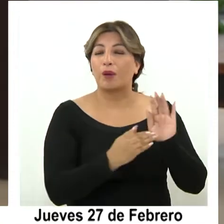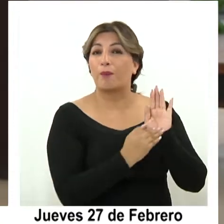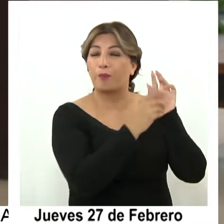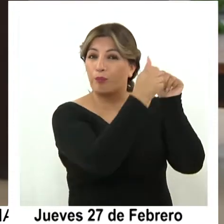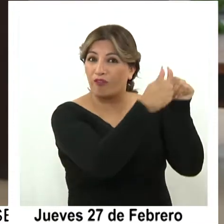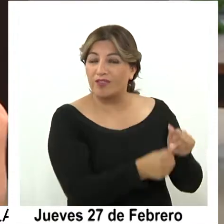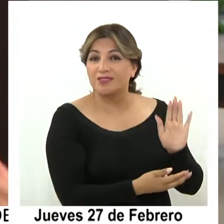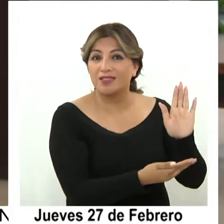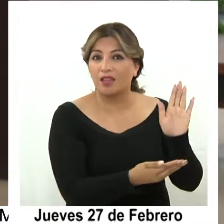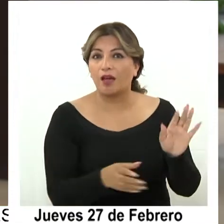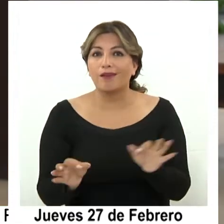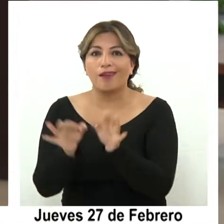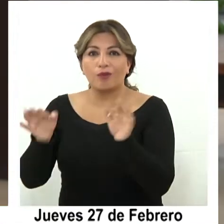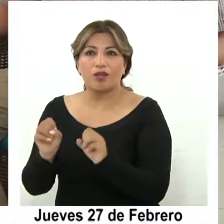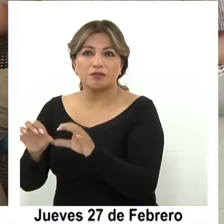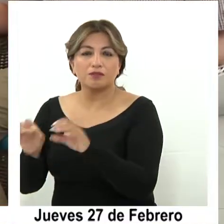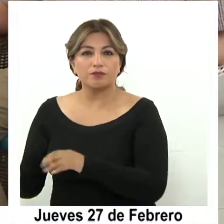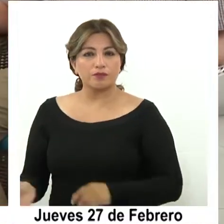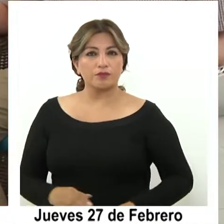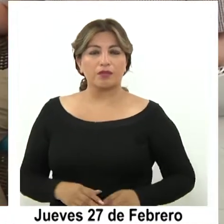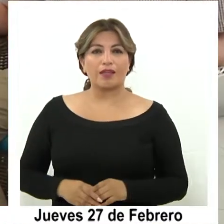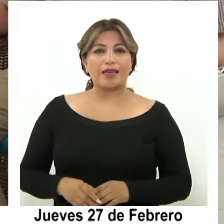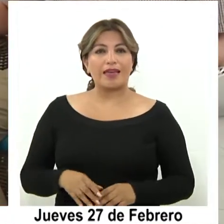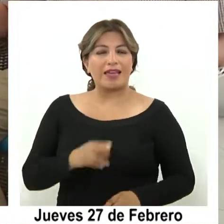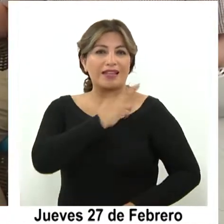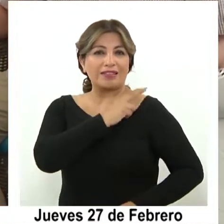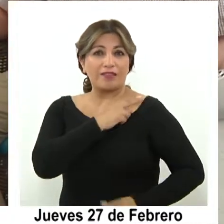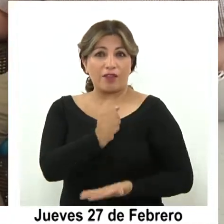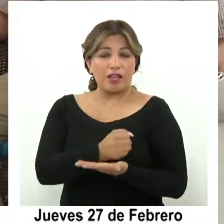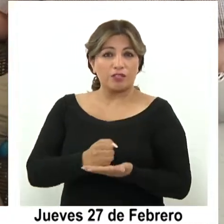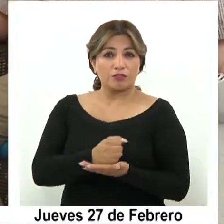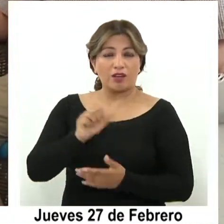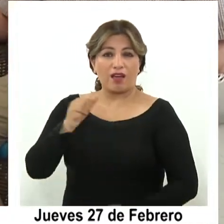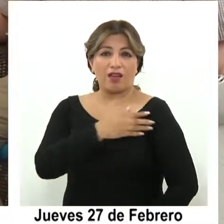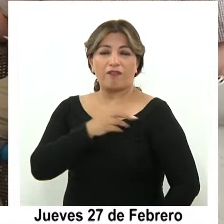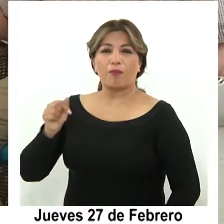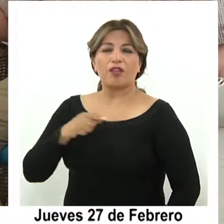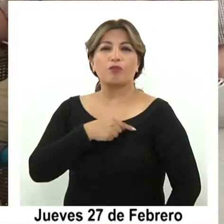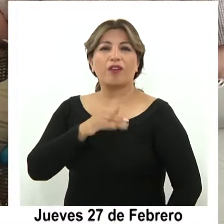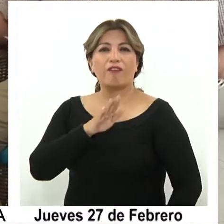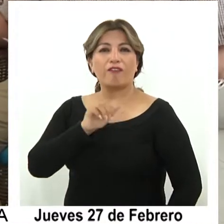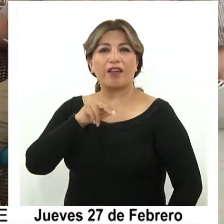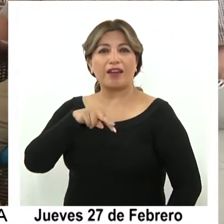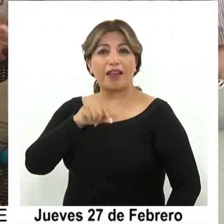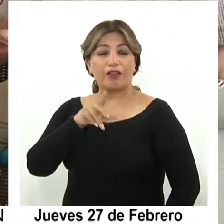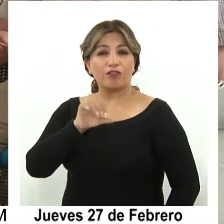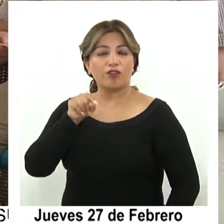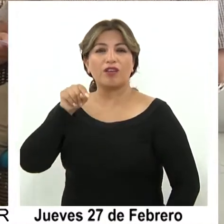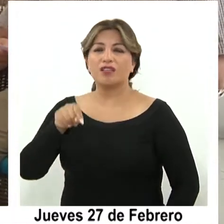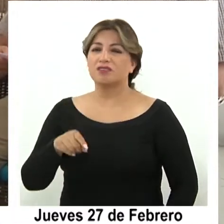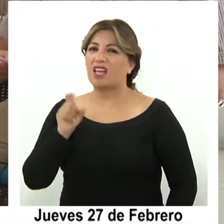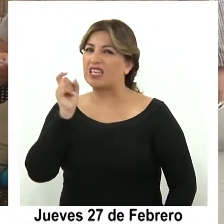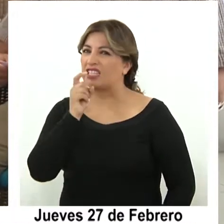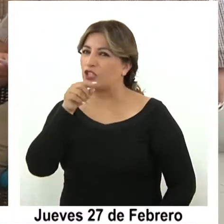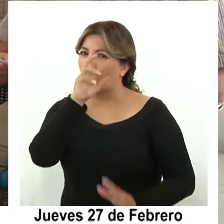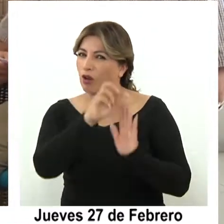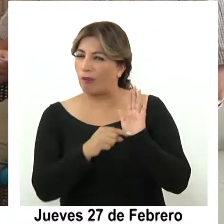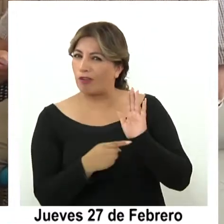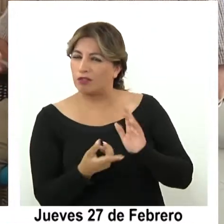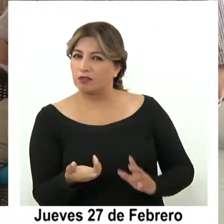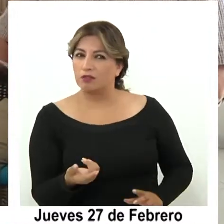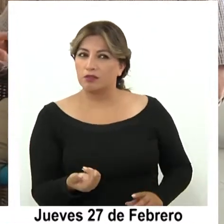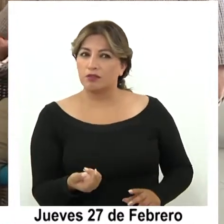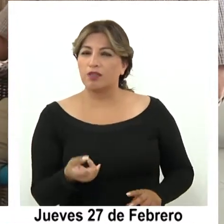Y eso van a tener que ellos financiar. Ahora, el gerente de la Asociación de Fondos de Pensiones, Fernando Larraín, ha sido bastante crítico con este proyecto y ha